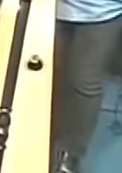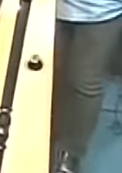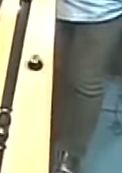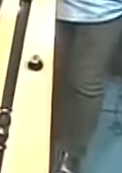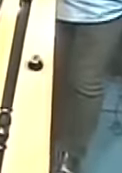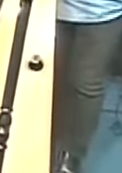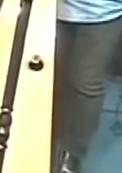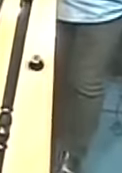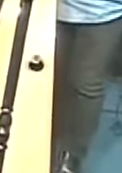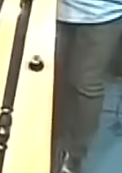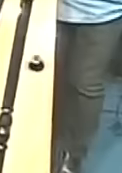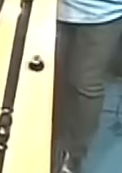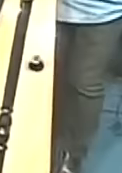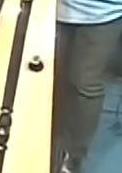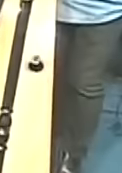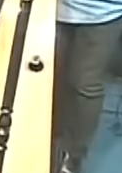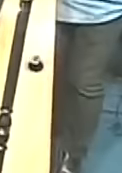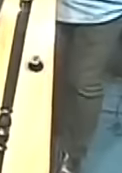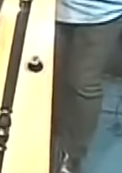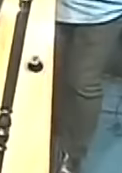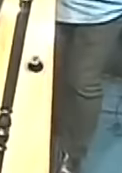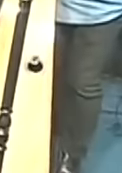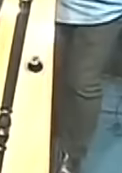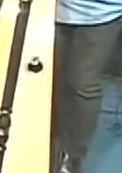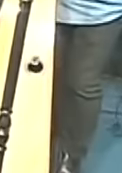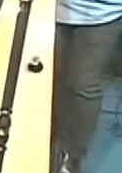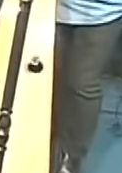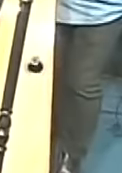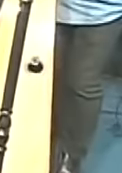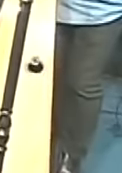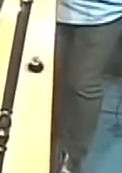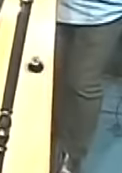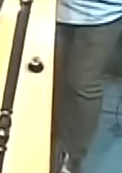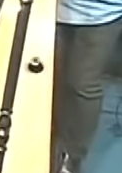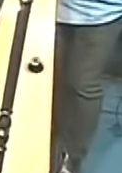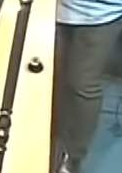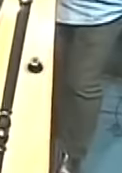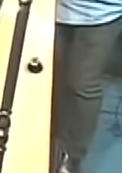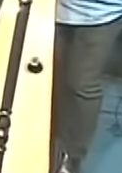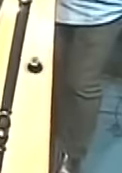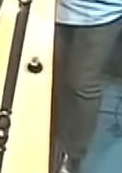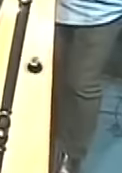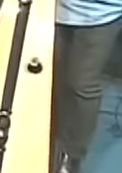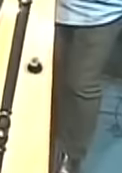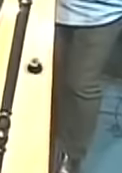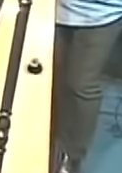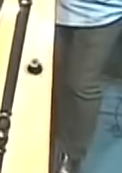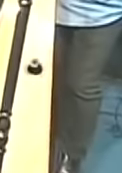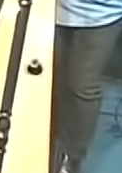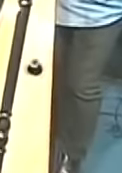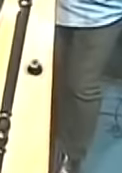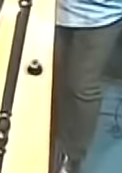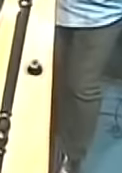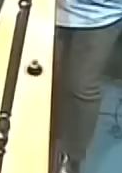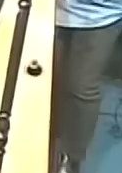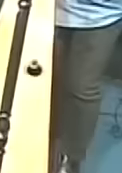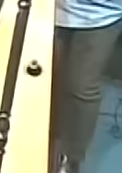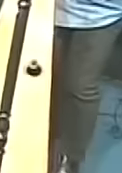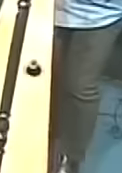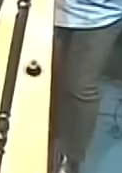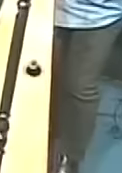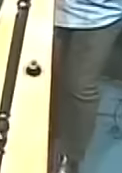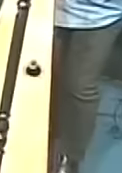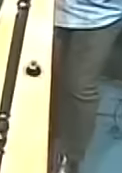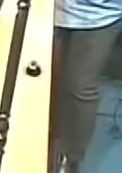haciendo un llamado el jefe de Estado venezolano Nicolás Maduro a apostar al diálogo como única vía para